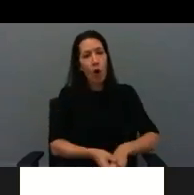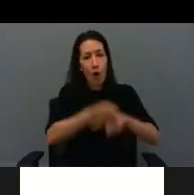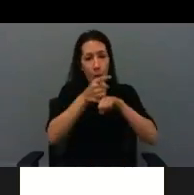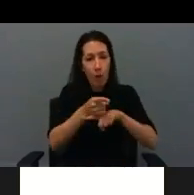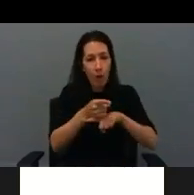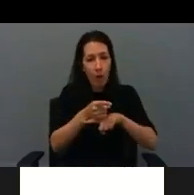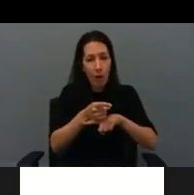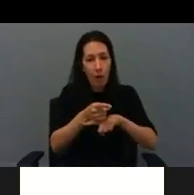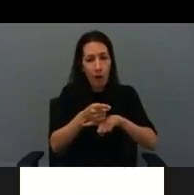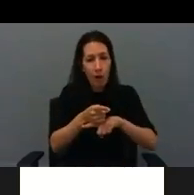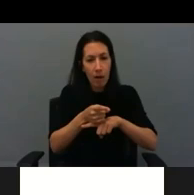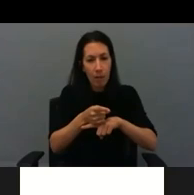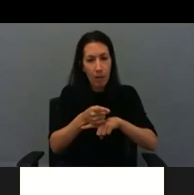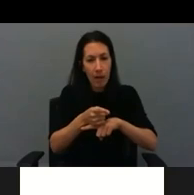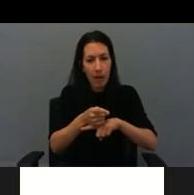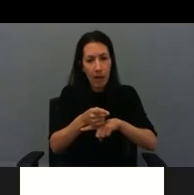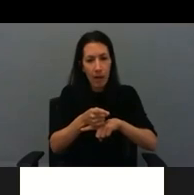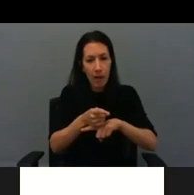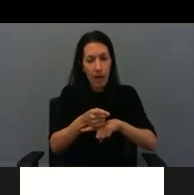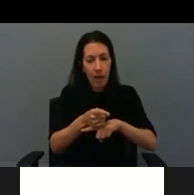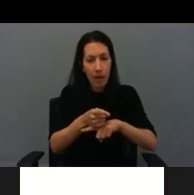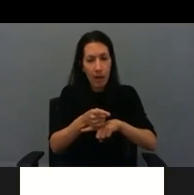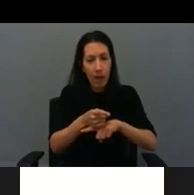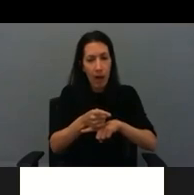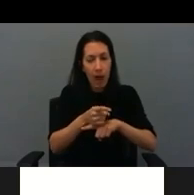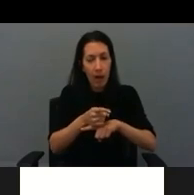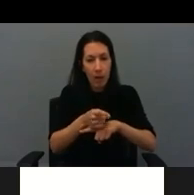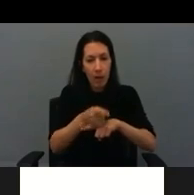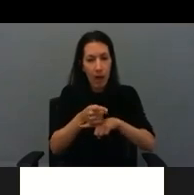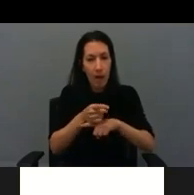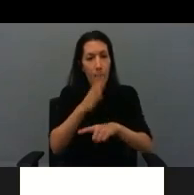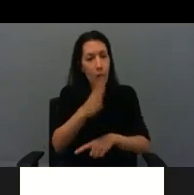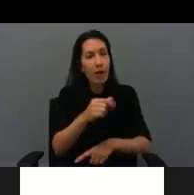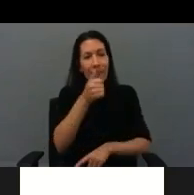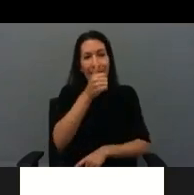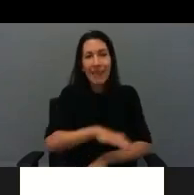niña que no quería contacto. No quería contacto.